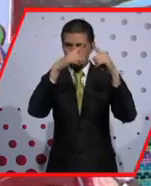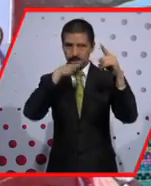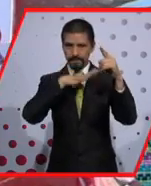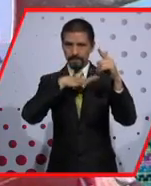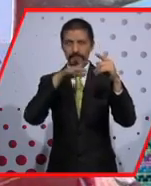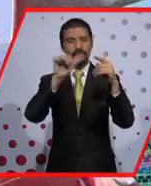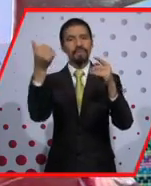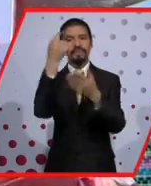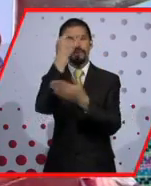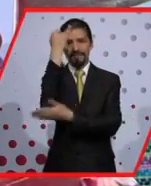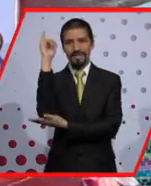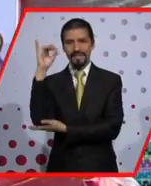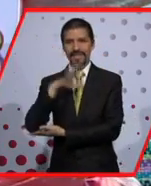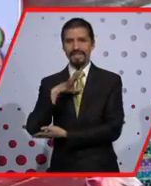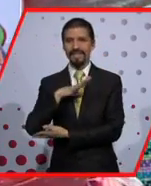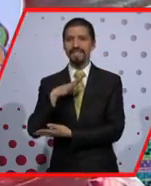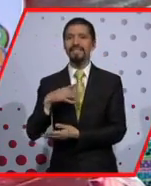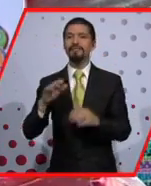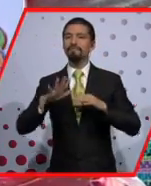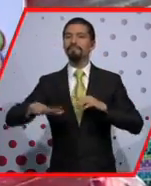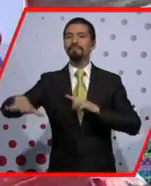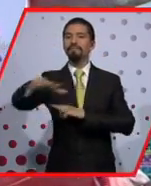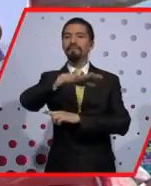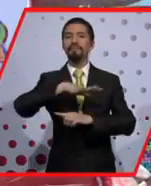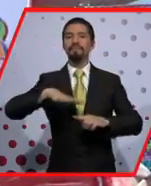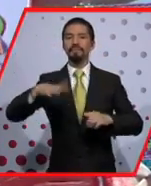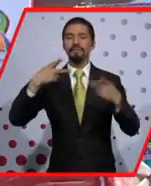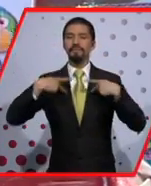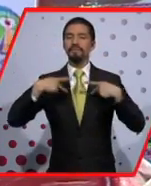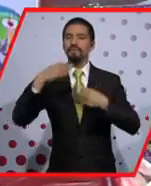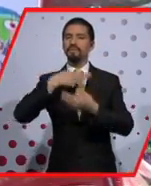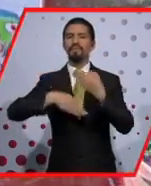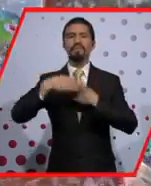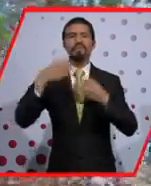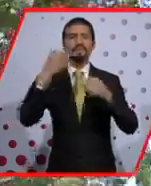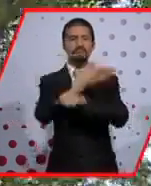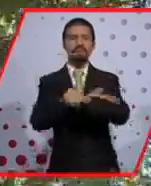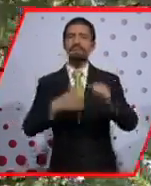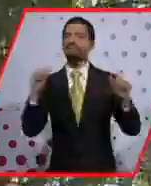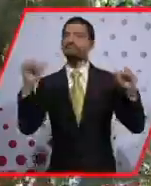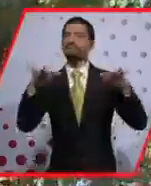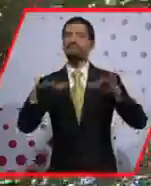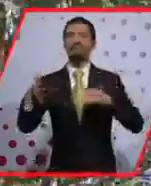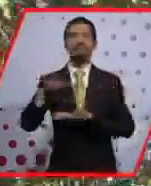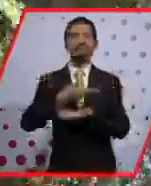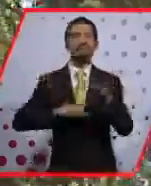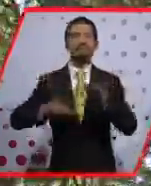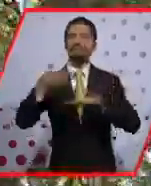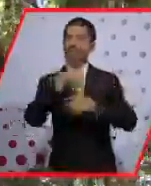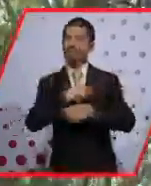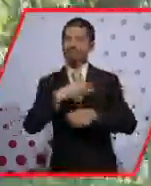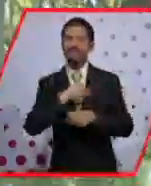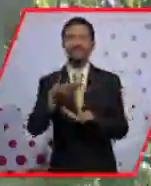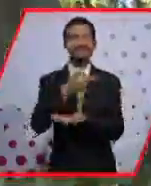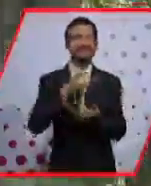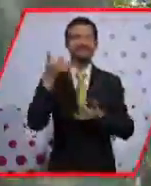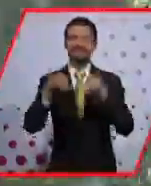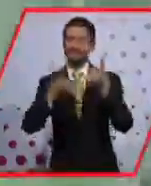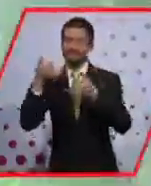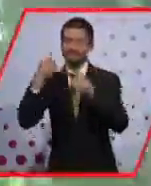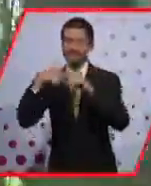y nuestro jardín principal, que aquí es donde la gente se reúne en las tardes a convivir con sus hijos, a